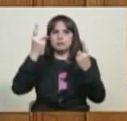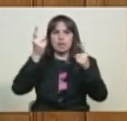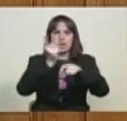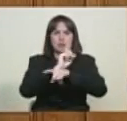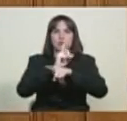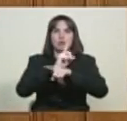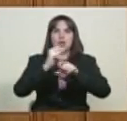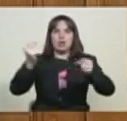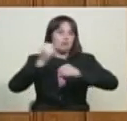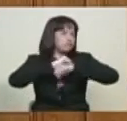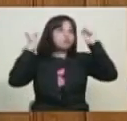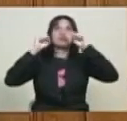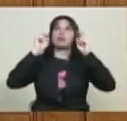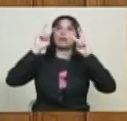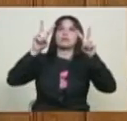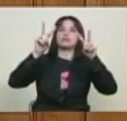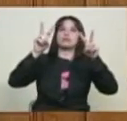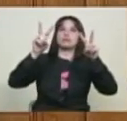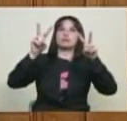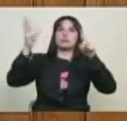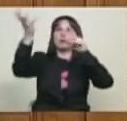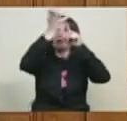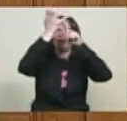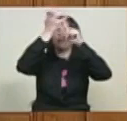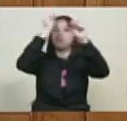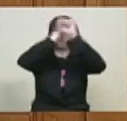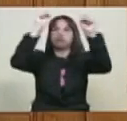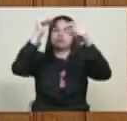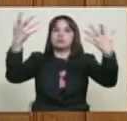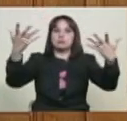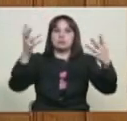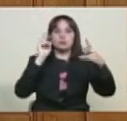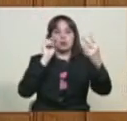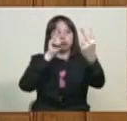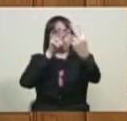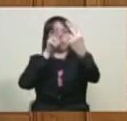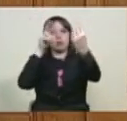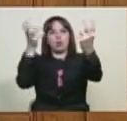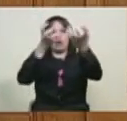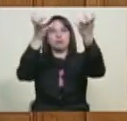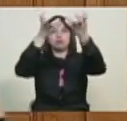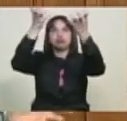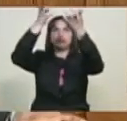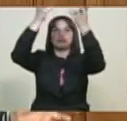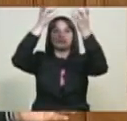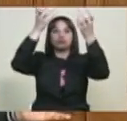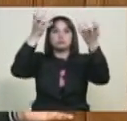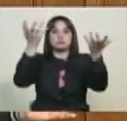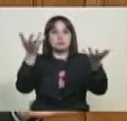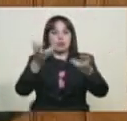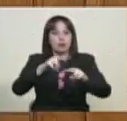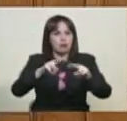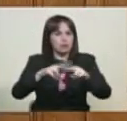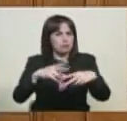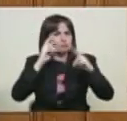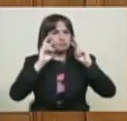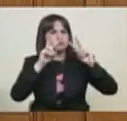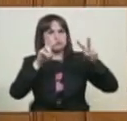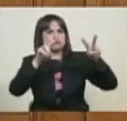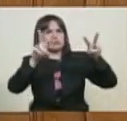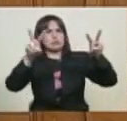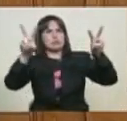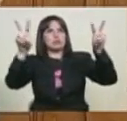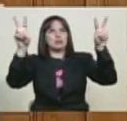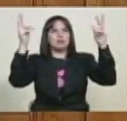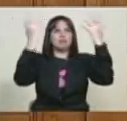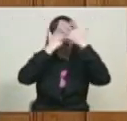microsegundos, yo veo la explosión de frente. Veo el humo negro expandirse y todo mi panorama se